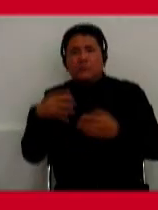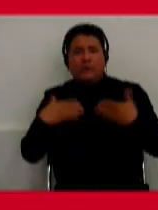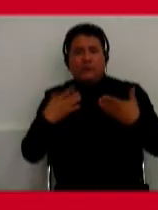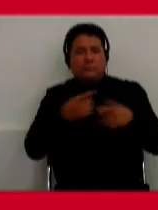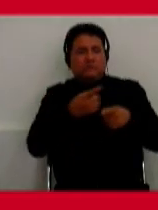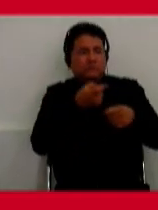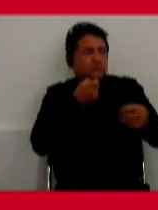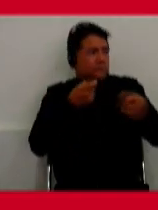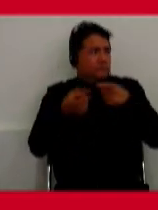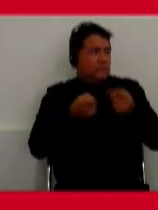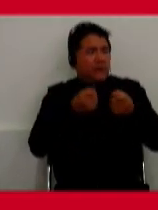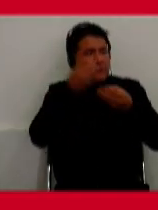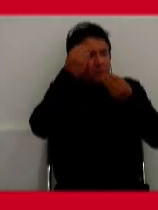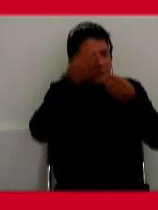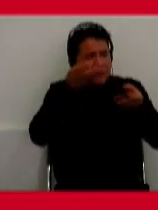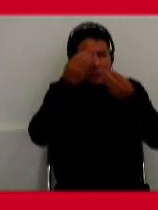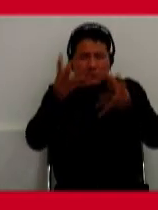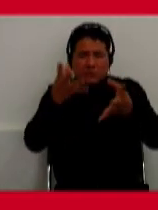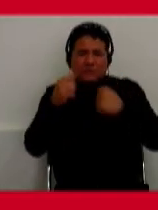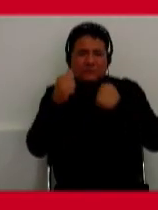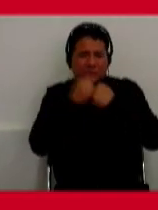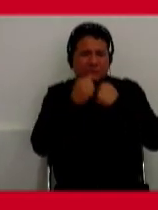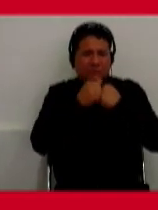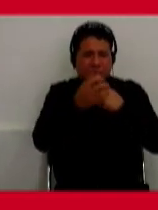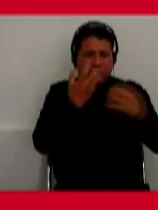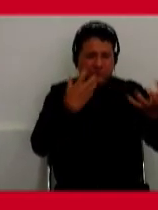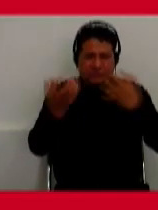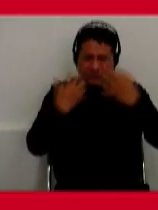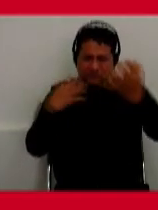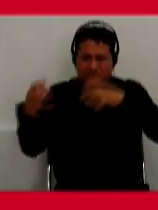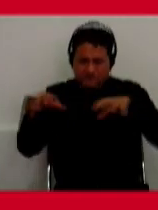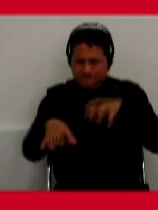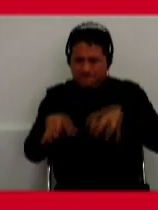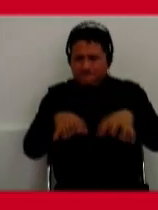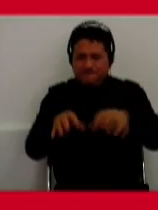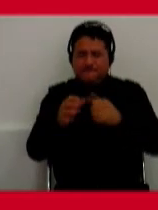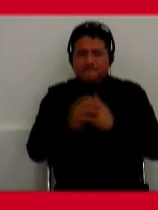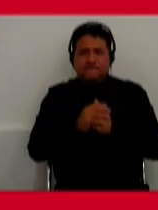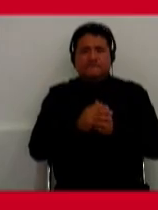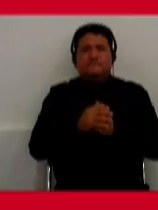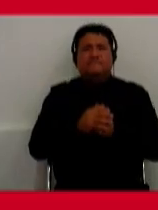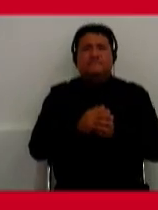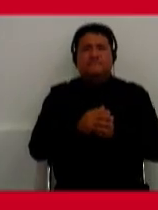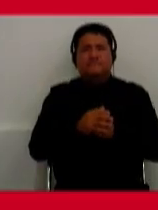haciendo ensayos de calidad del macizo rocoso y el resto de los estudios para la construcción del modelo